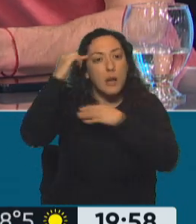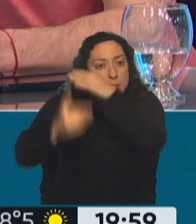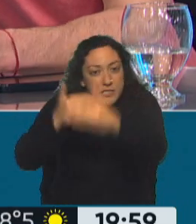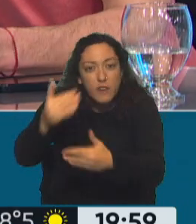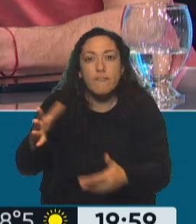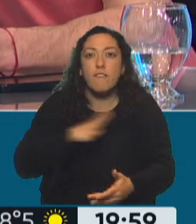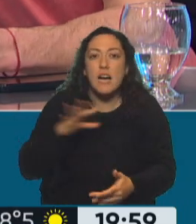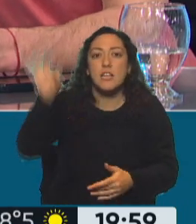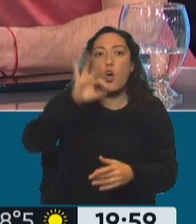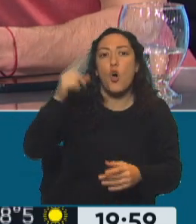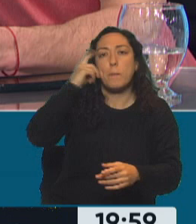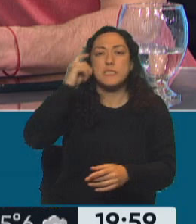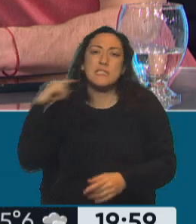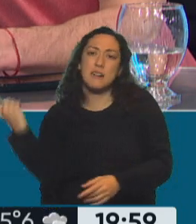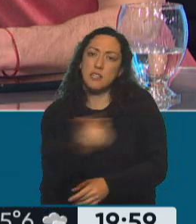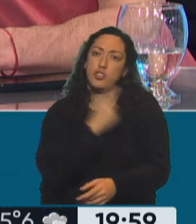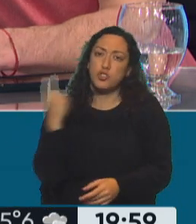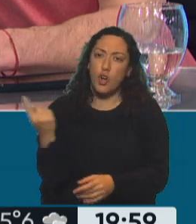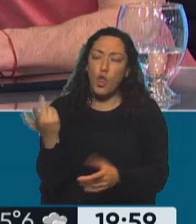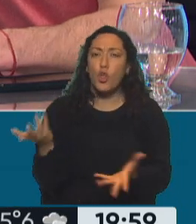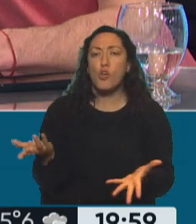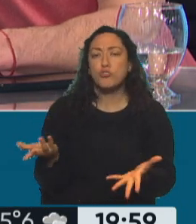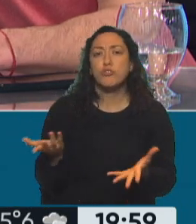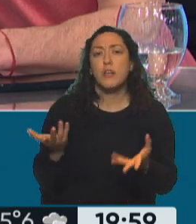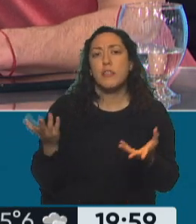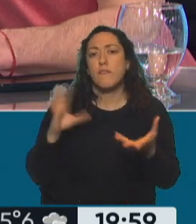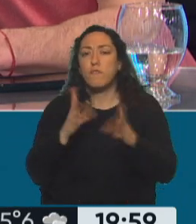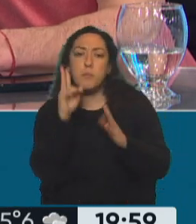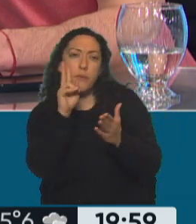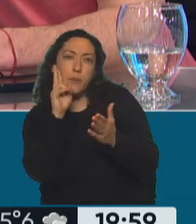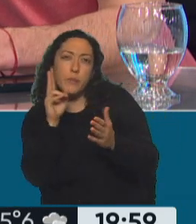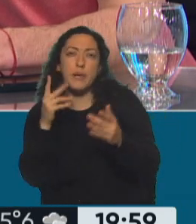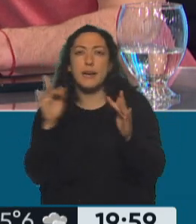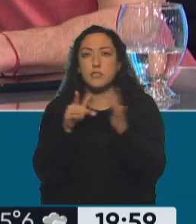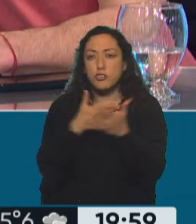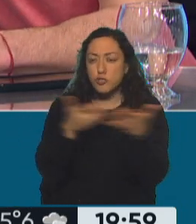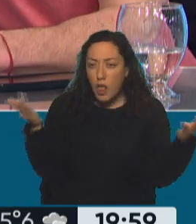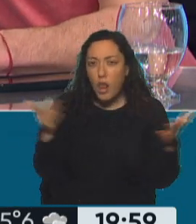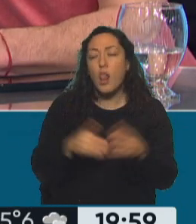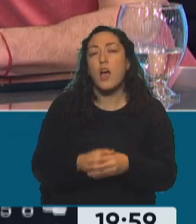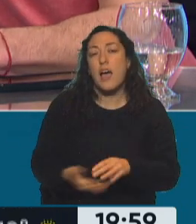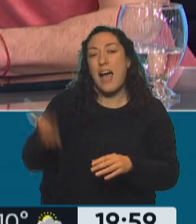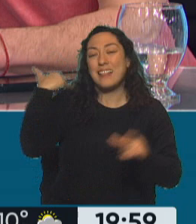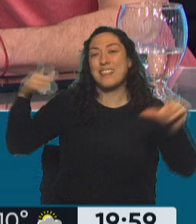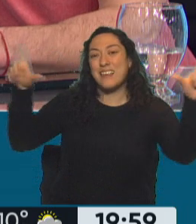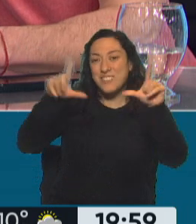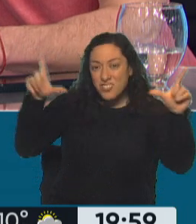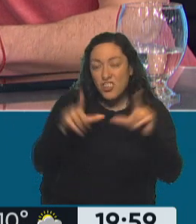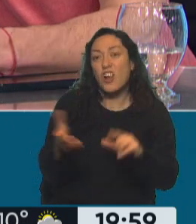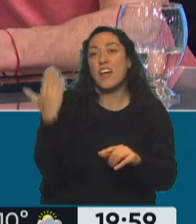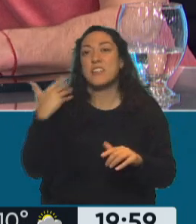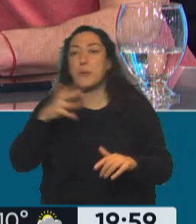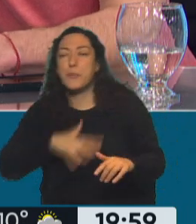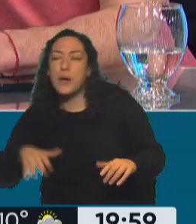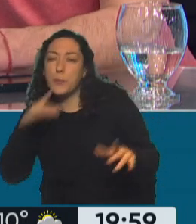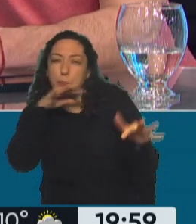de aprendizaje de estos nuevos consumos? Porque muchas veces, digo, antes era la tele, antes era el barrio, el